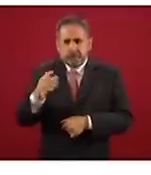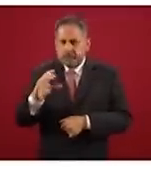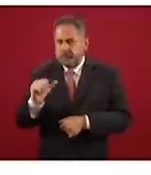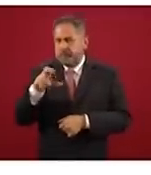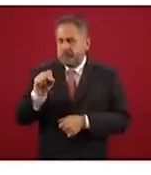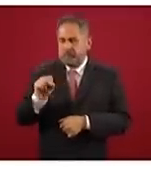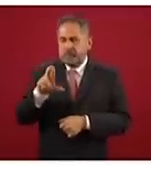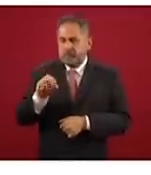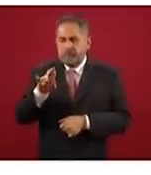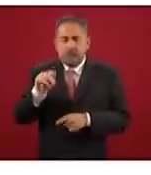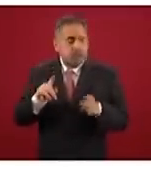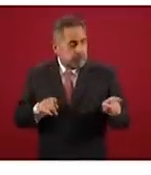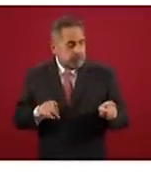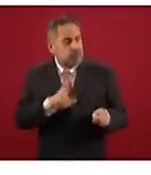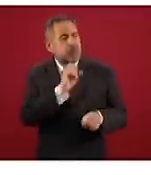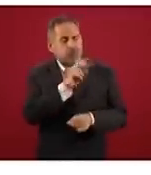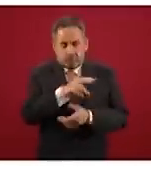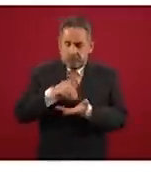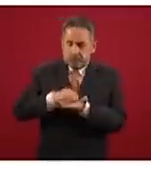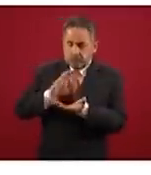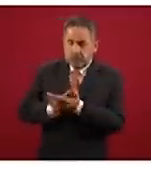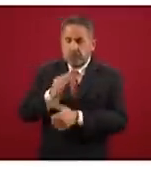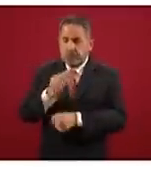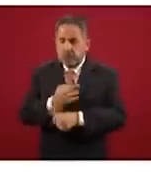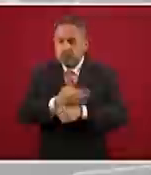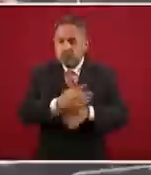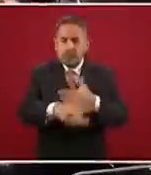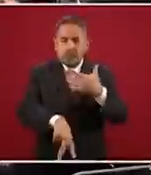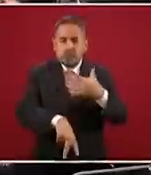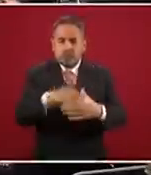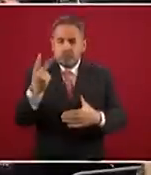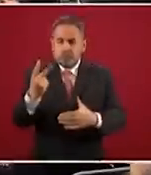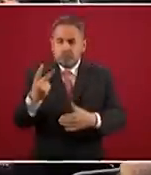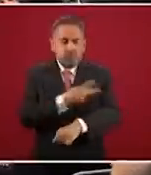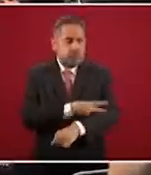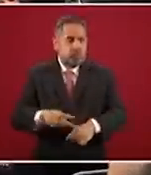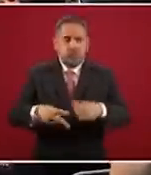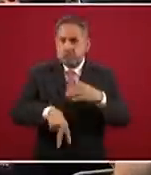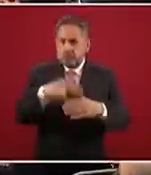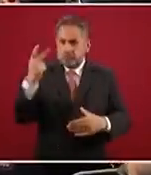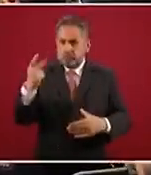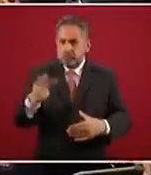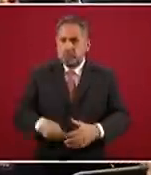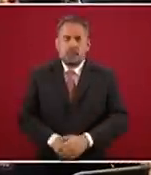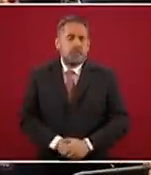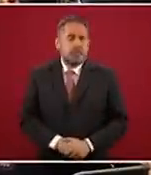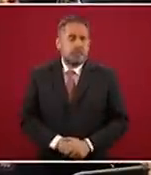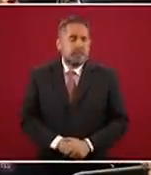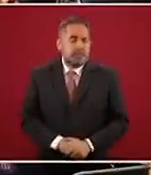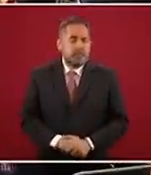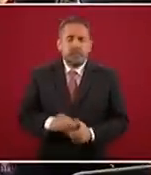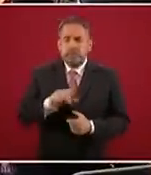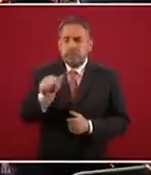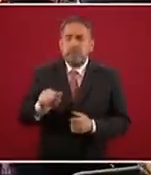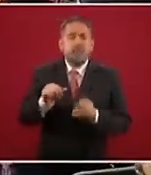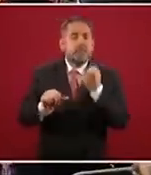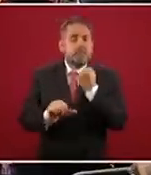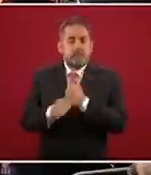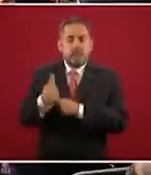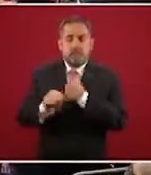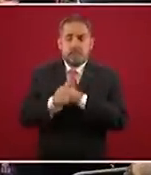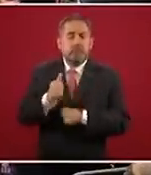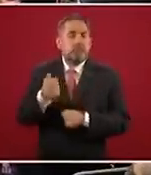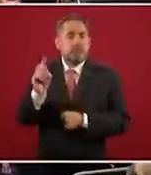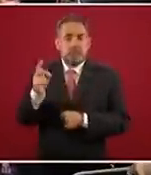que dicho cargo se encuentra vacante. El 11 de diciembre